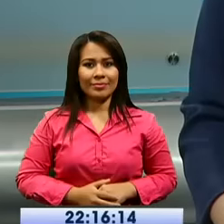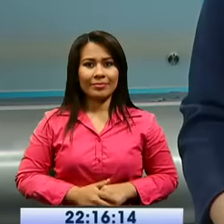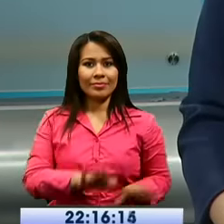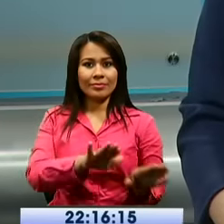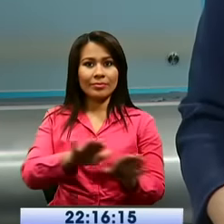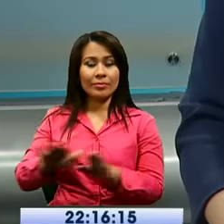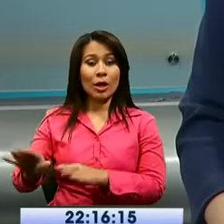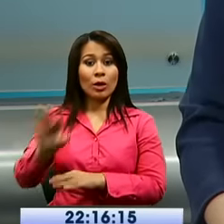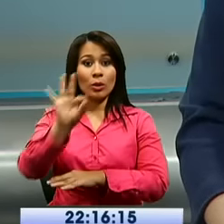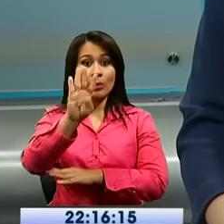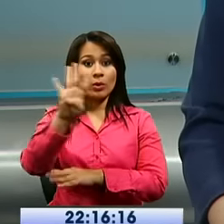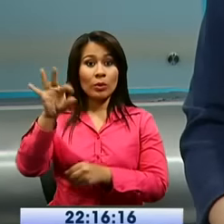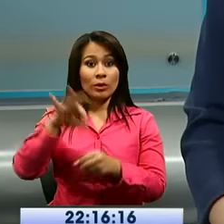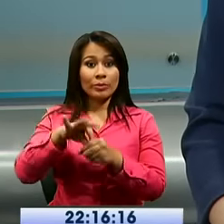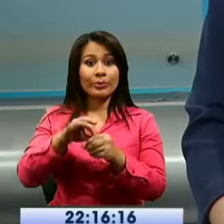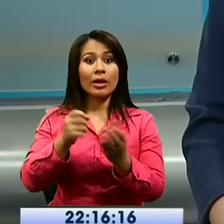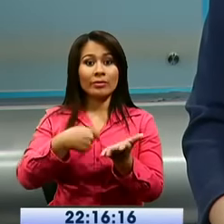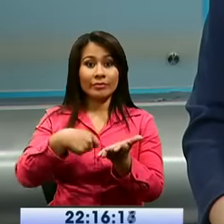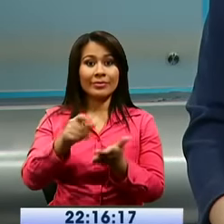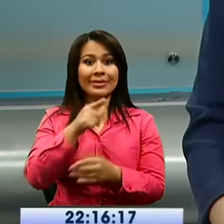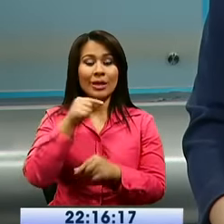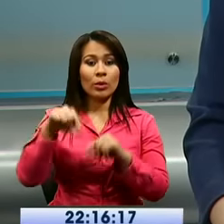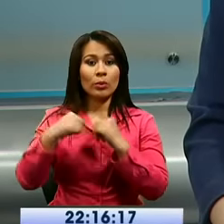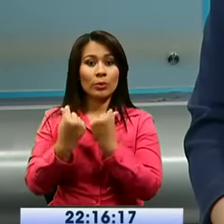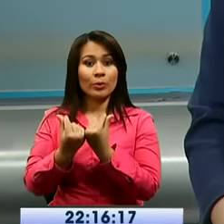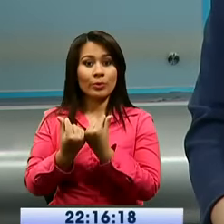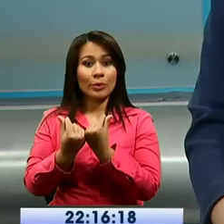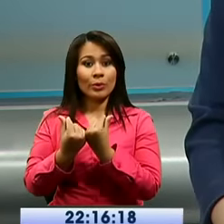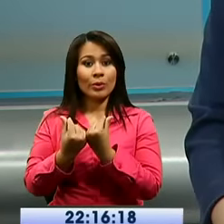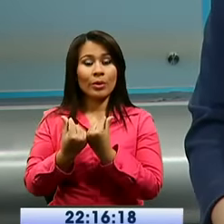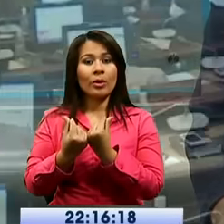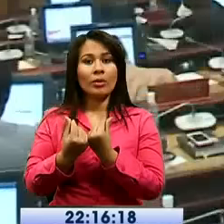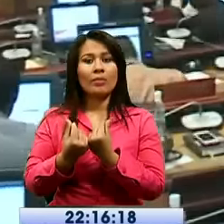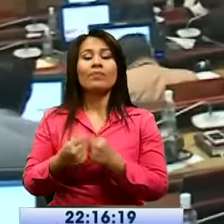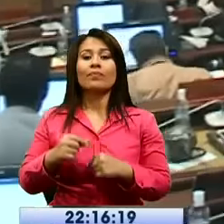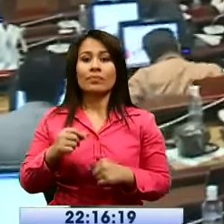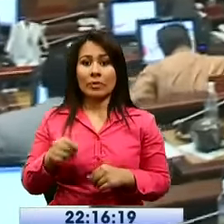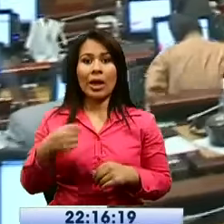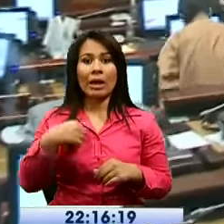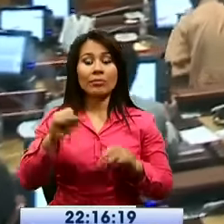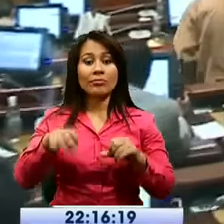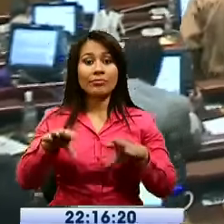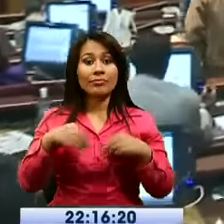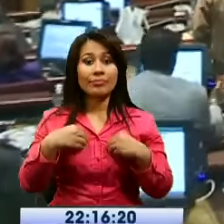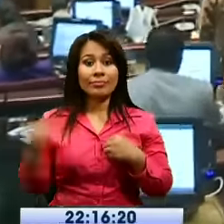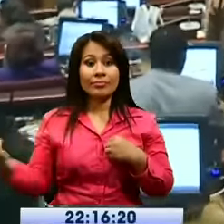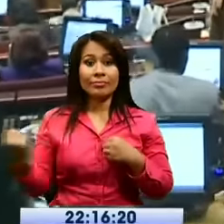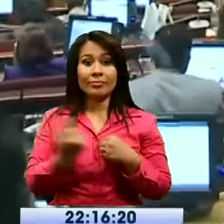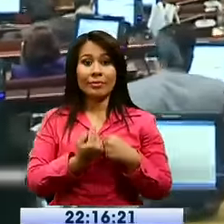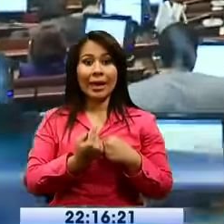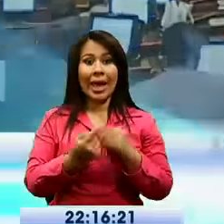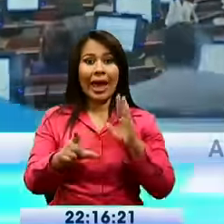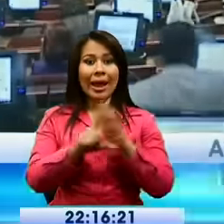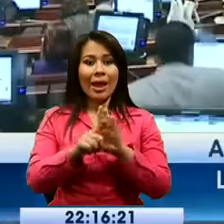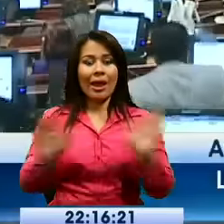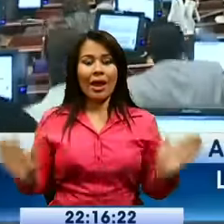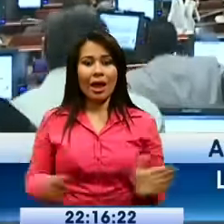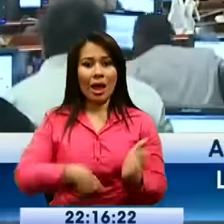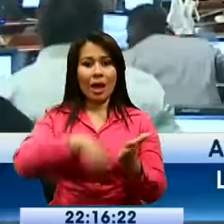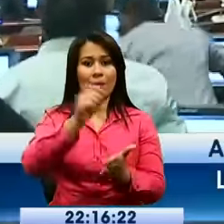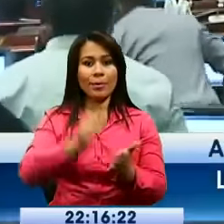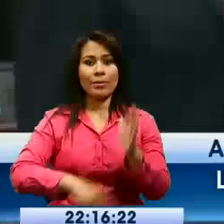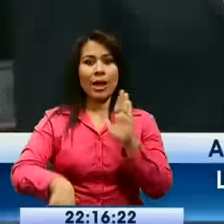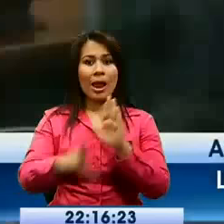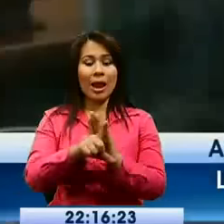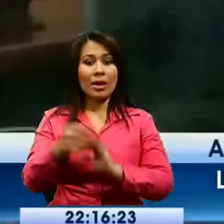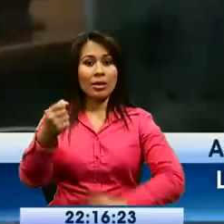Con 94 votos a favor, el Pleno de la Asamblea Nacional se allanó al veto del Ejecutivo y aprobó la Ley de Incentivos